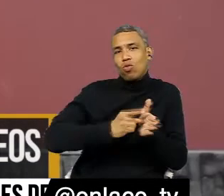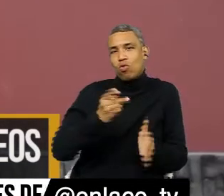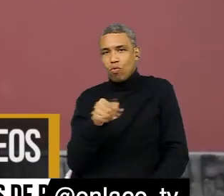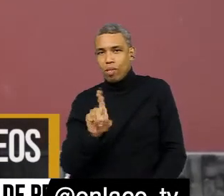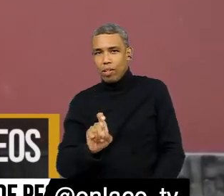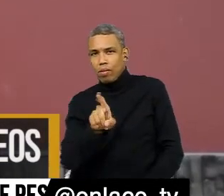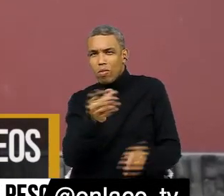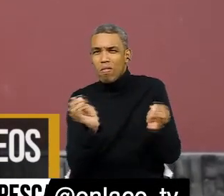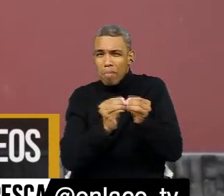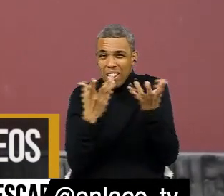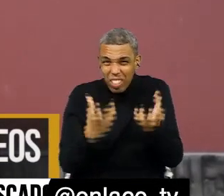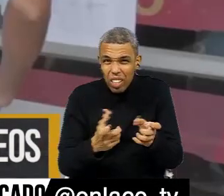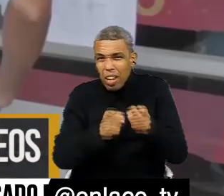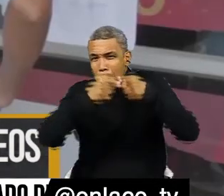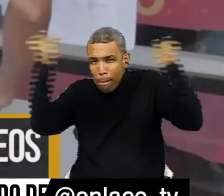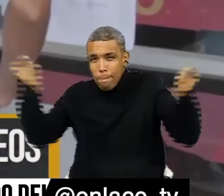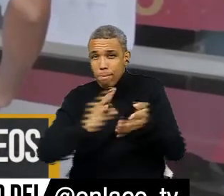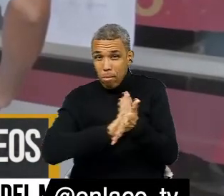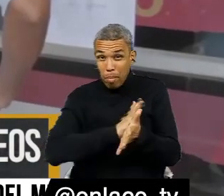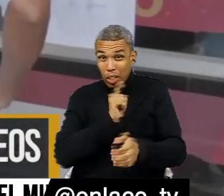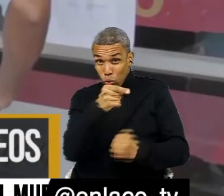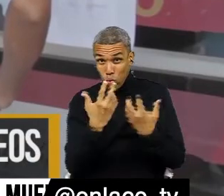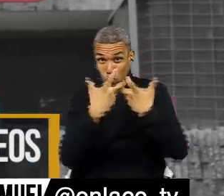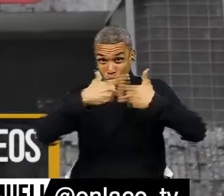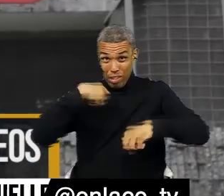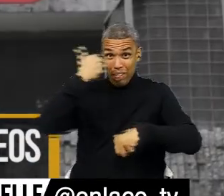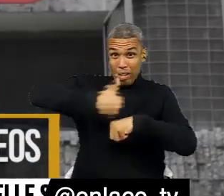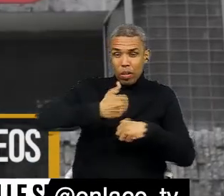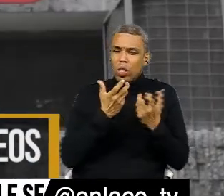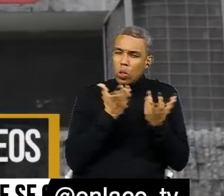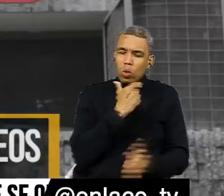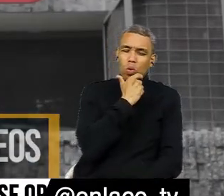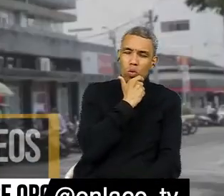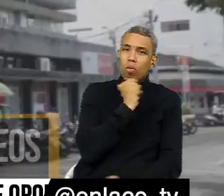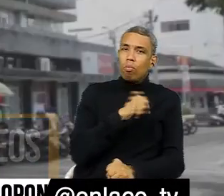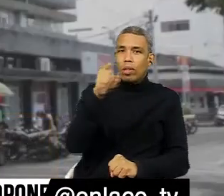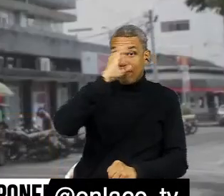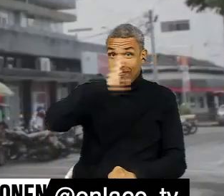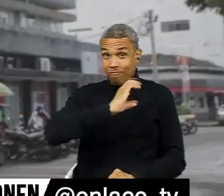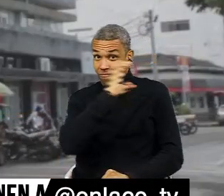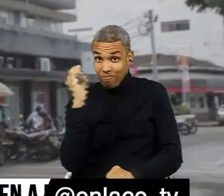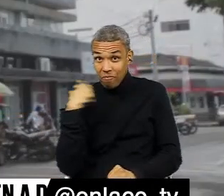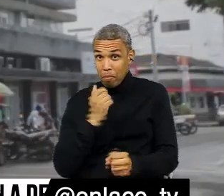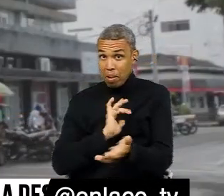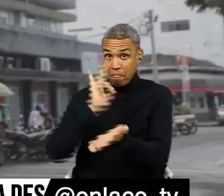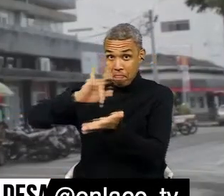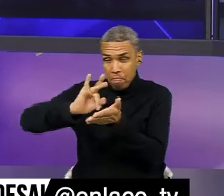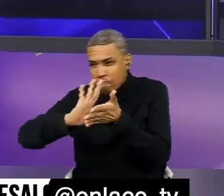en las oficinas de la Agencia de Empleo ubicadas en el edificio de Cafaba, frente al Parque Infantil.